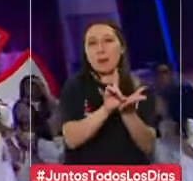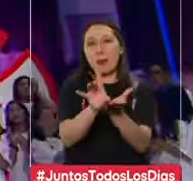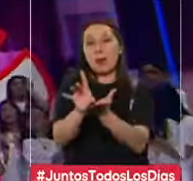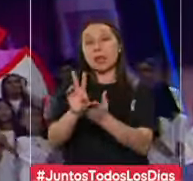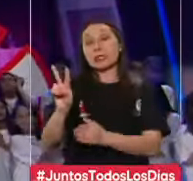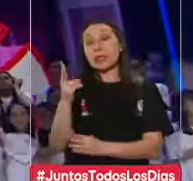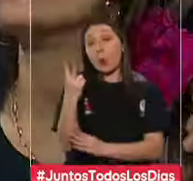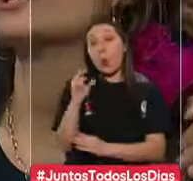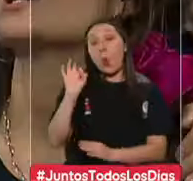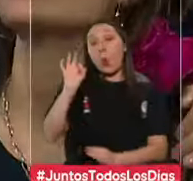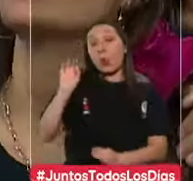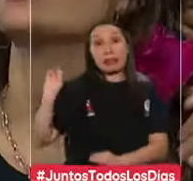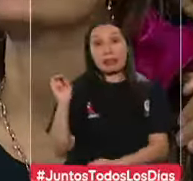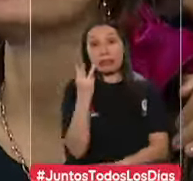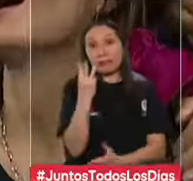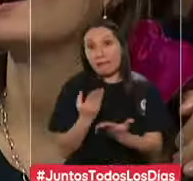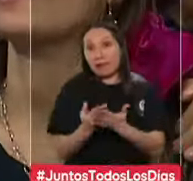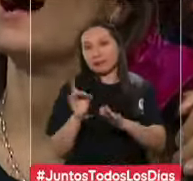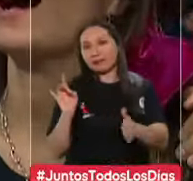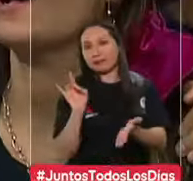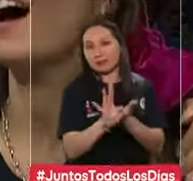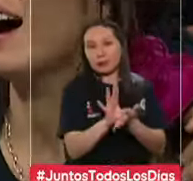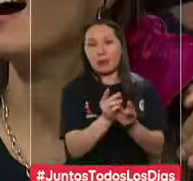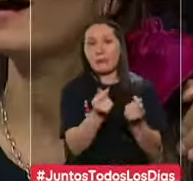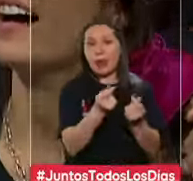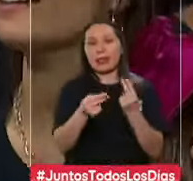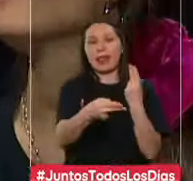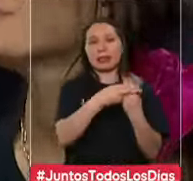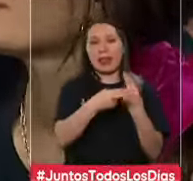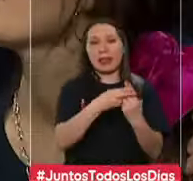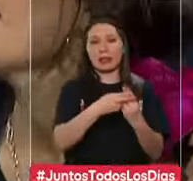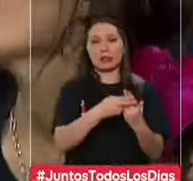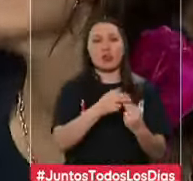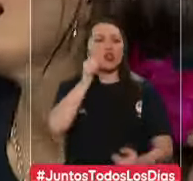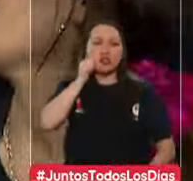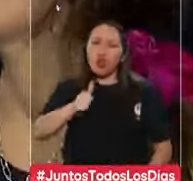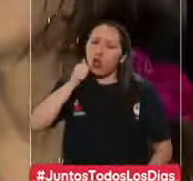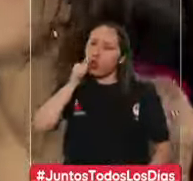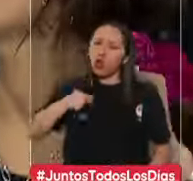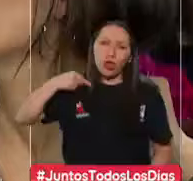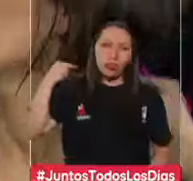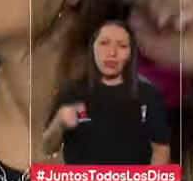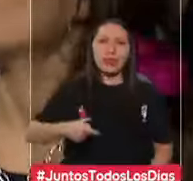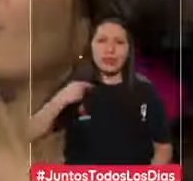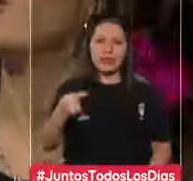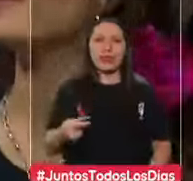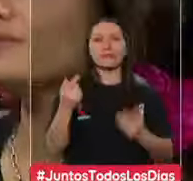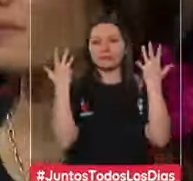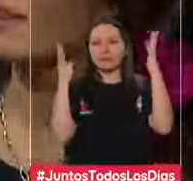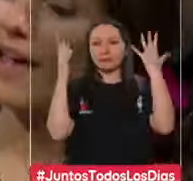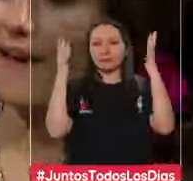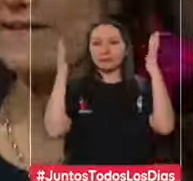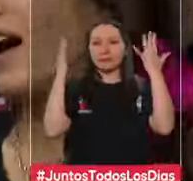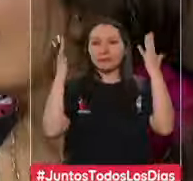un segundo o tercer aporte en este día a través de esta Teletón todos los días. En la